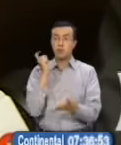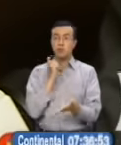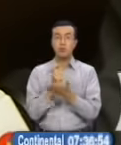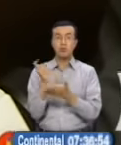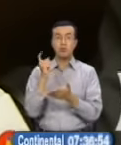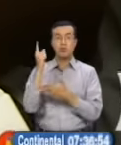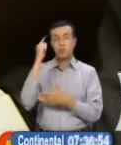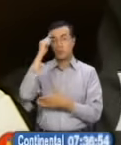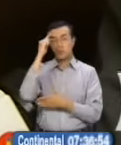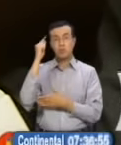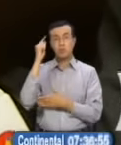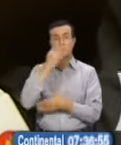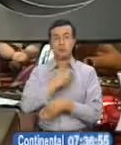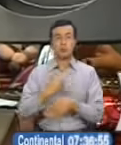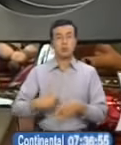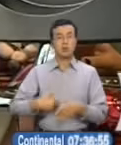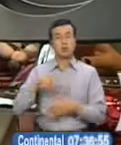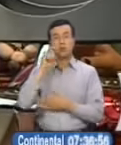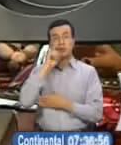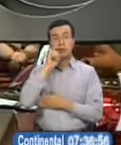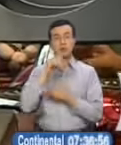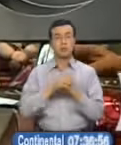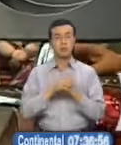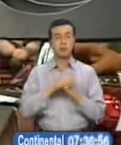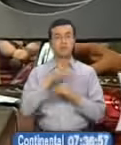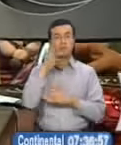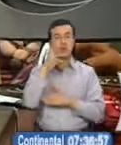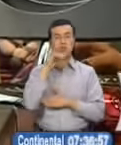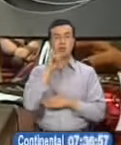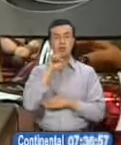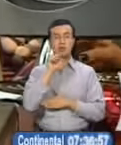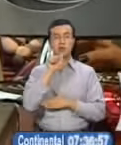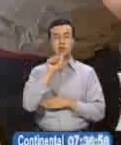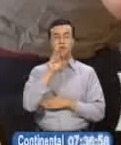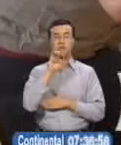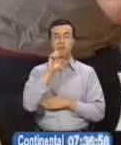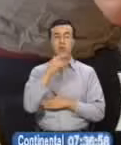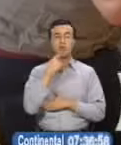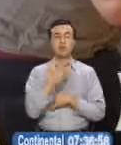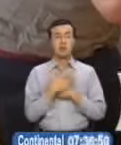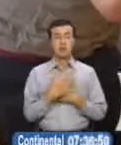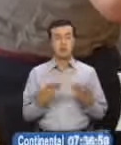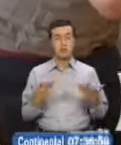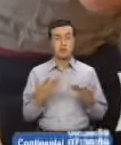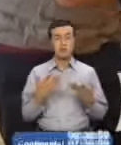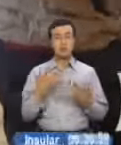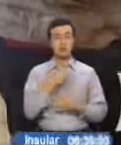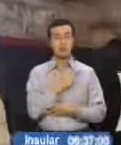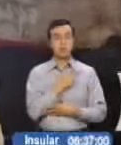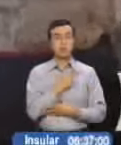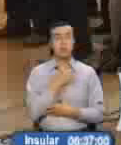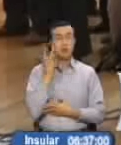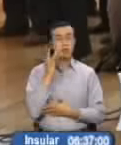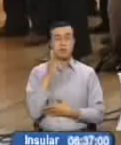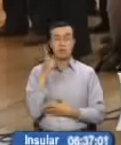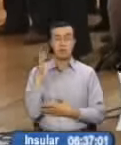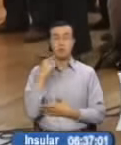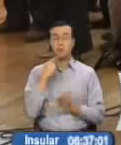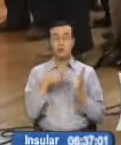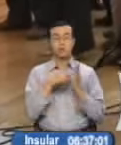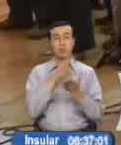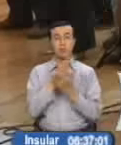al gobierno del presidente Maduro. Para la catedrática Isabel Ramos, estos acontecimientos no le resultan extraños, pues dice que los medios,